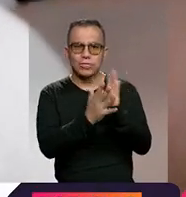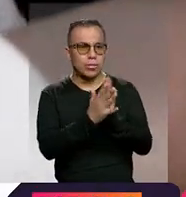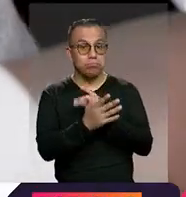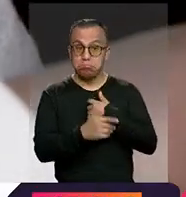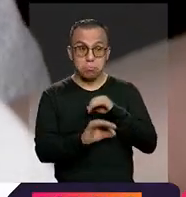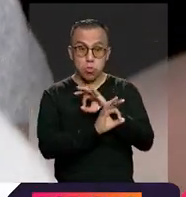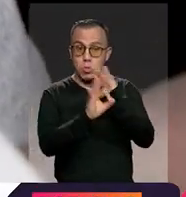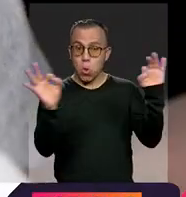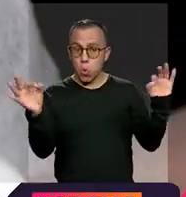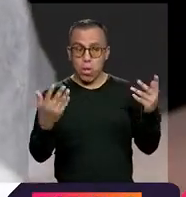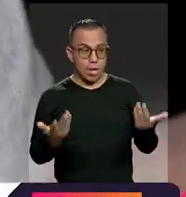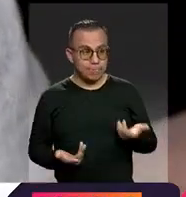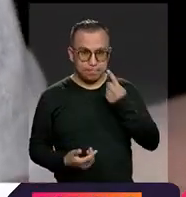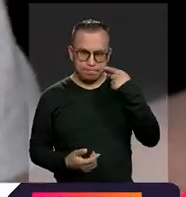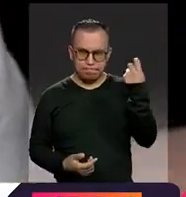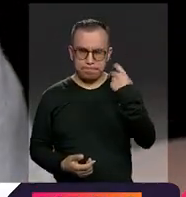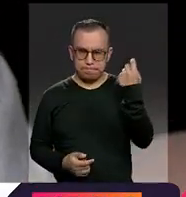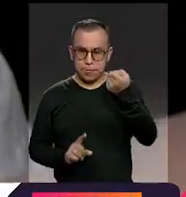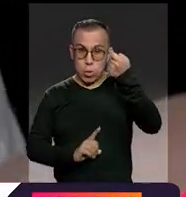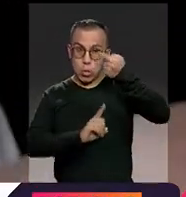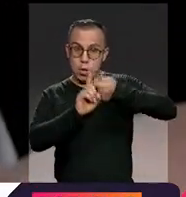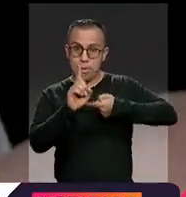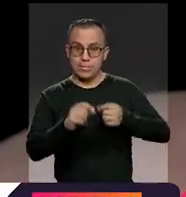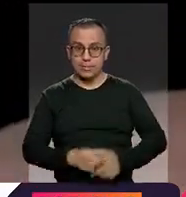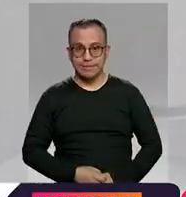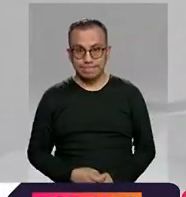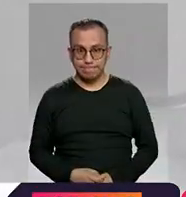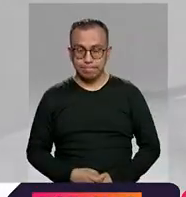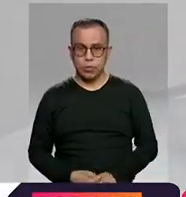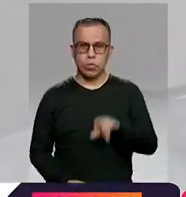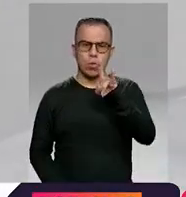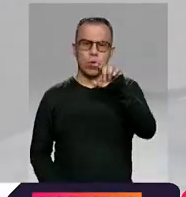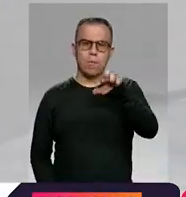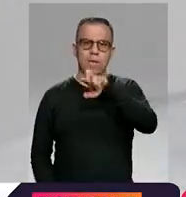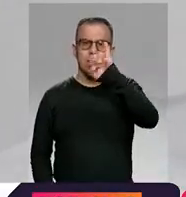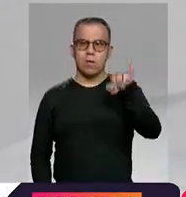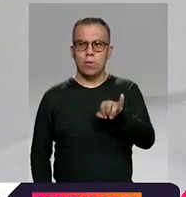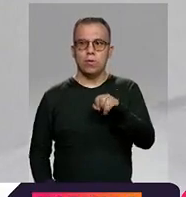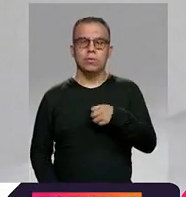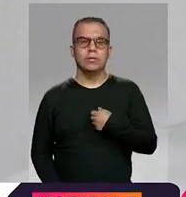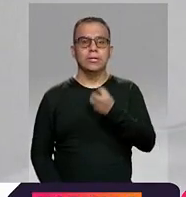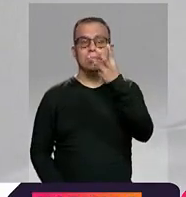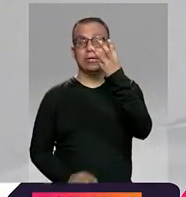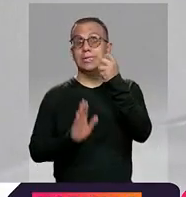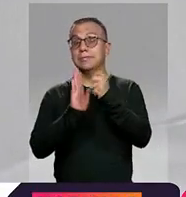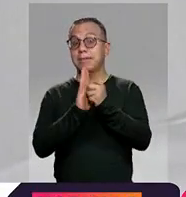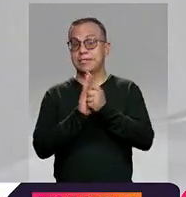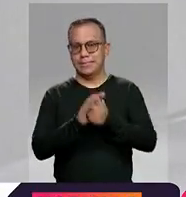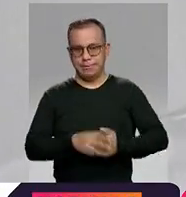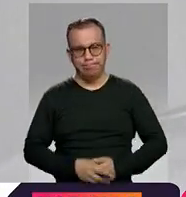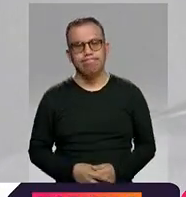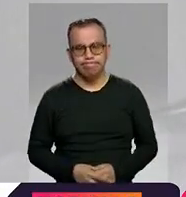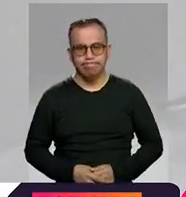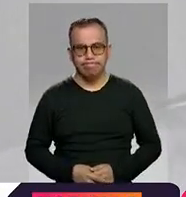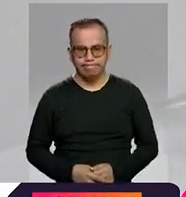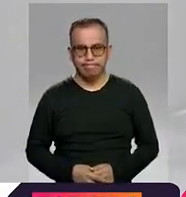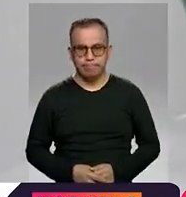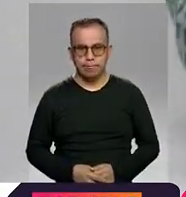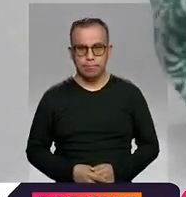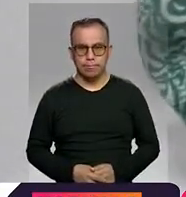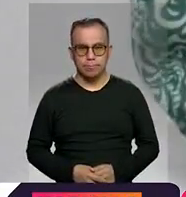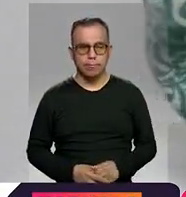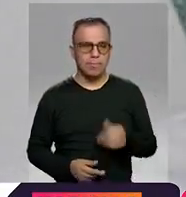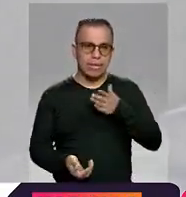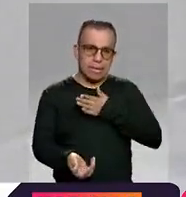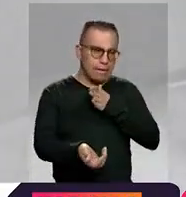esta nunca llegó. Su búsqueda duró más de un mes. Mira, la PJ ha ido tres veces. He